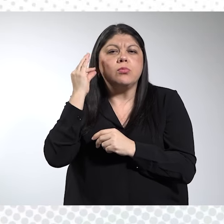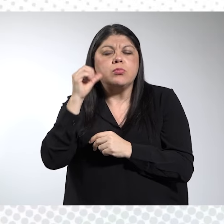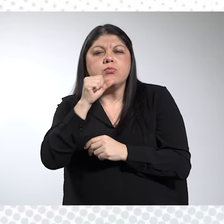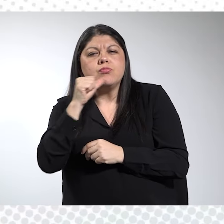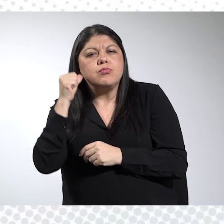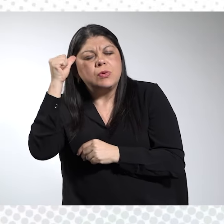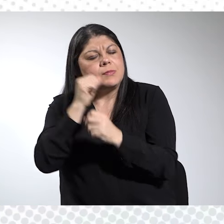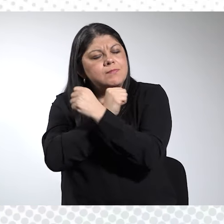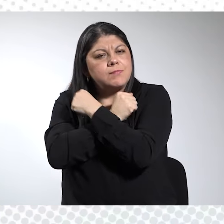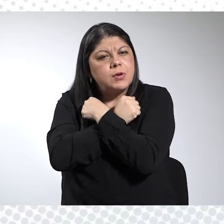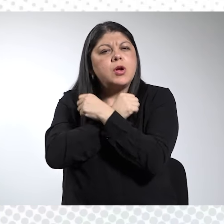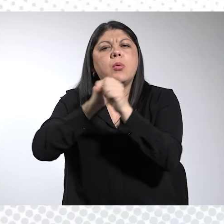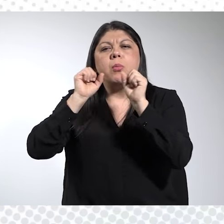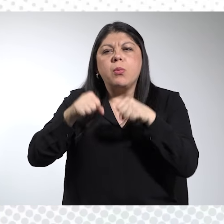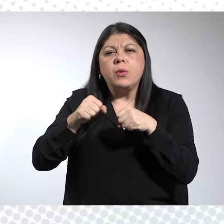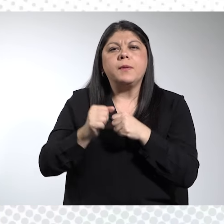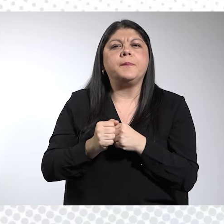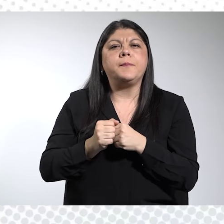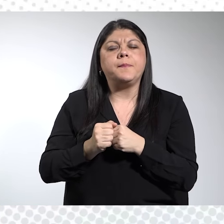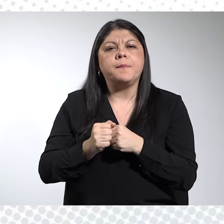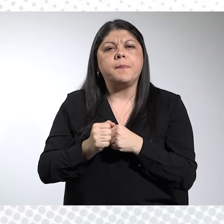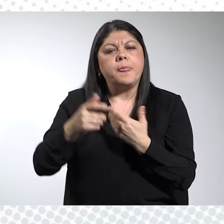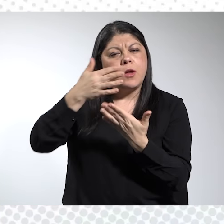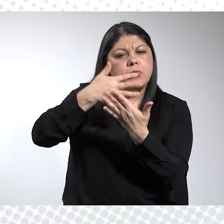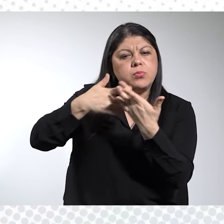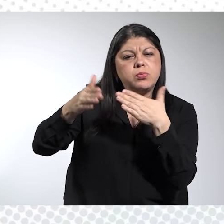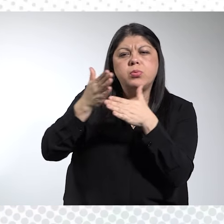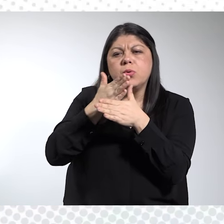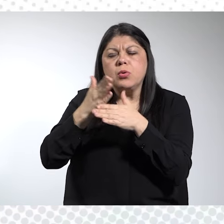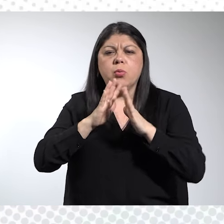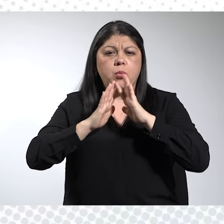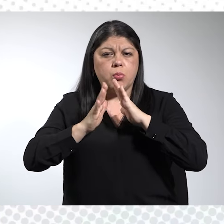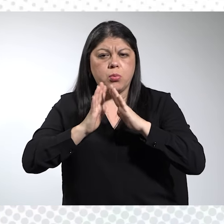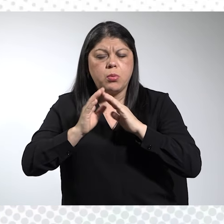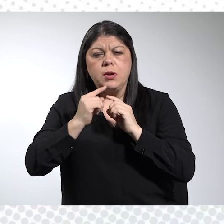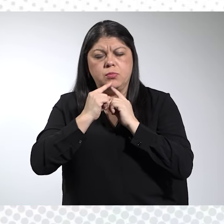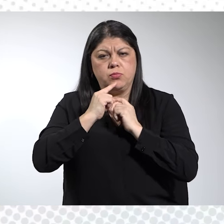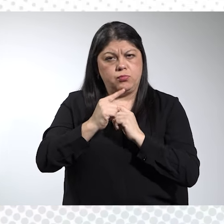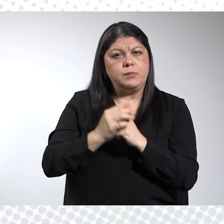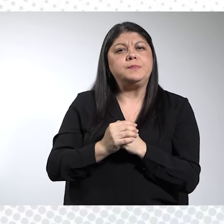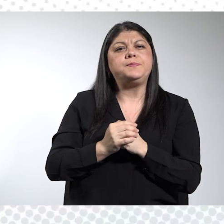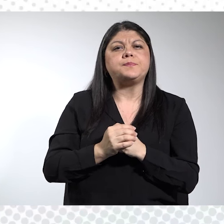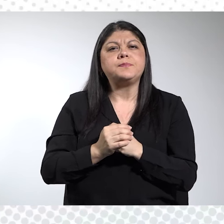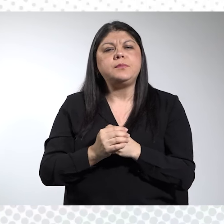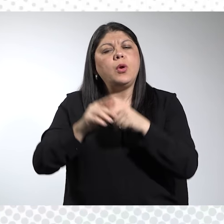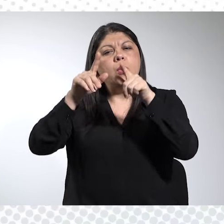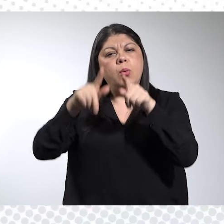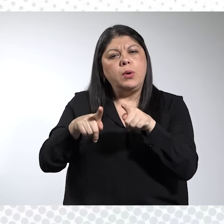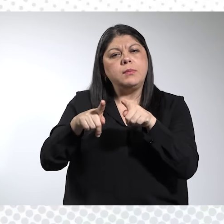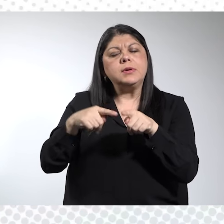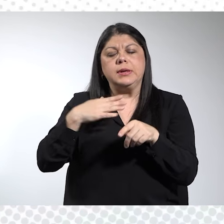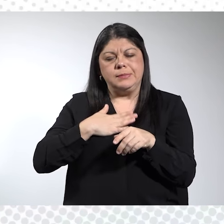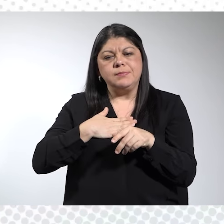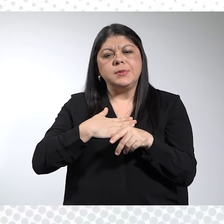abuela, que la quiere muchísimo, que puede estar con ella, conversar con ella con realidad y una persona